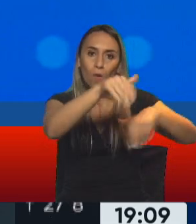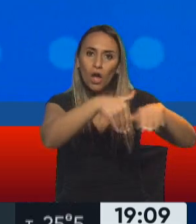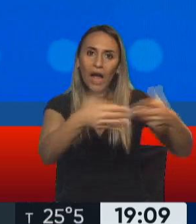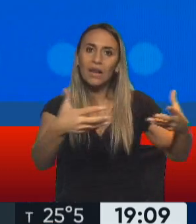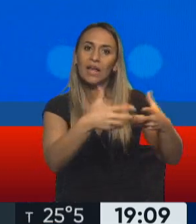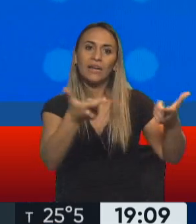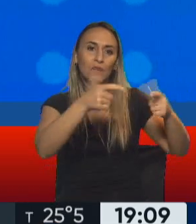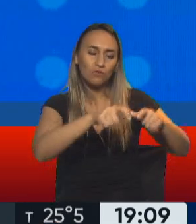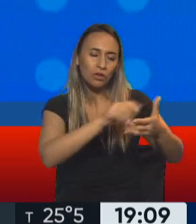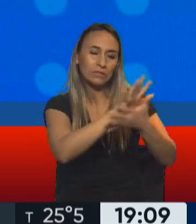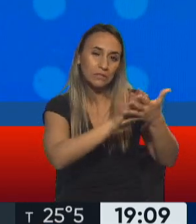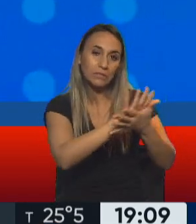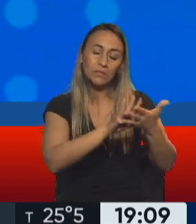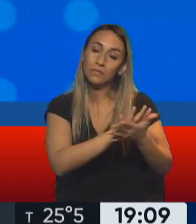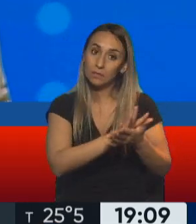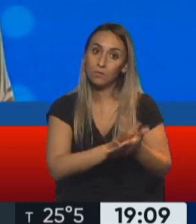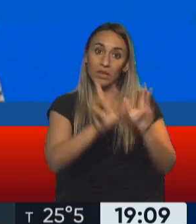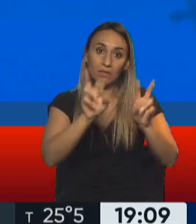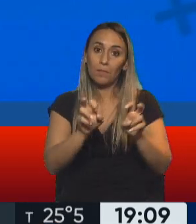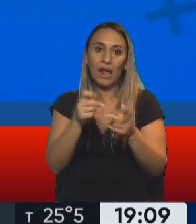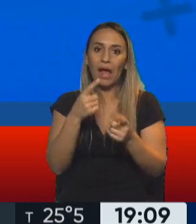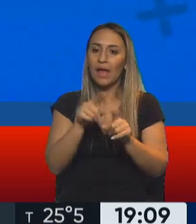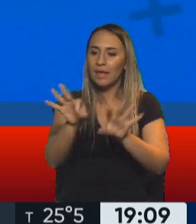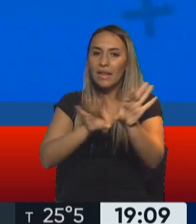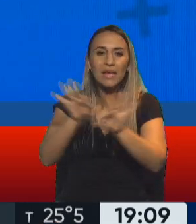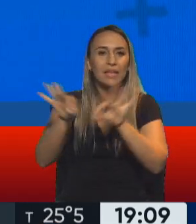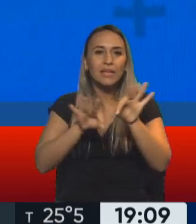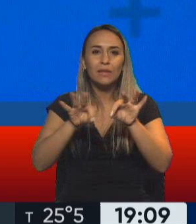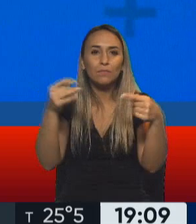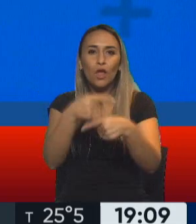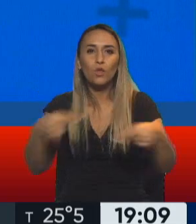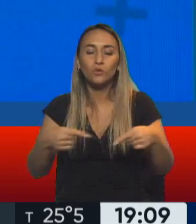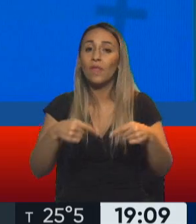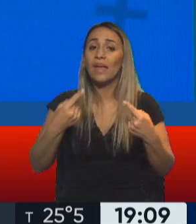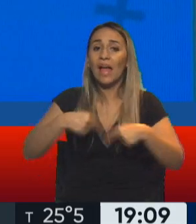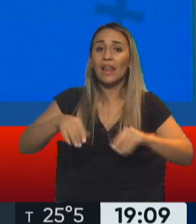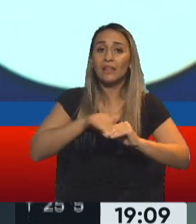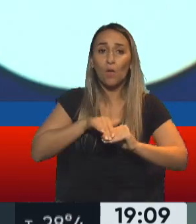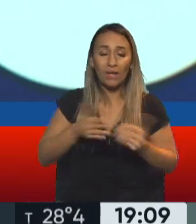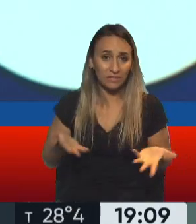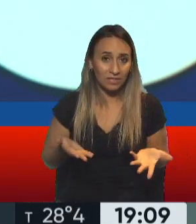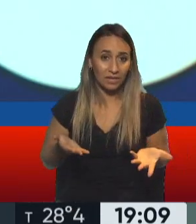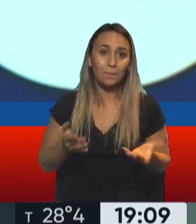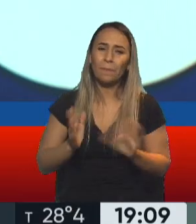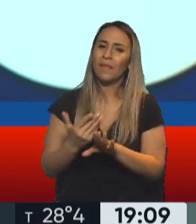es justamente la variación de una canasta básica. Está bien mencionar y tener en cuenta, recién enumerábamos las